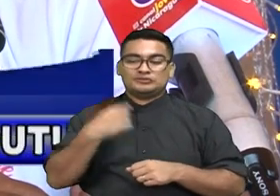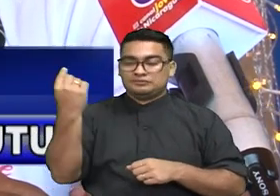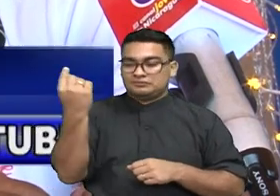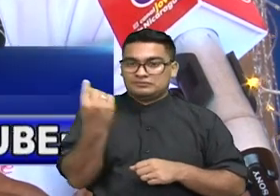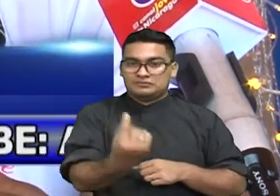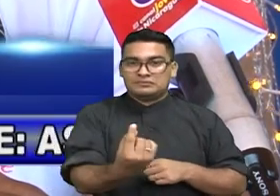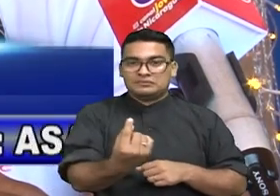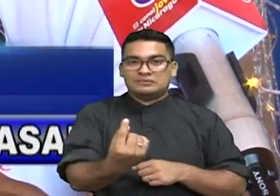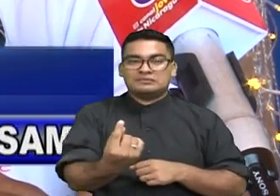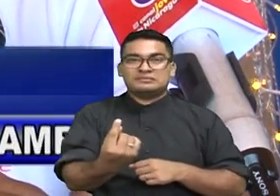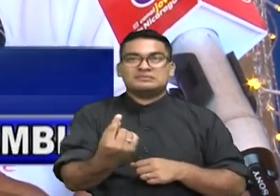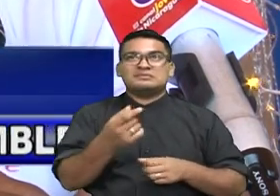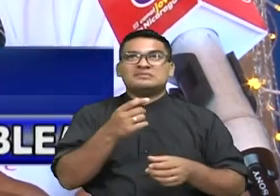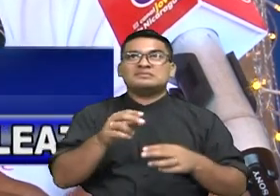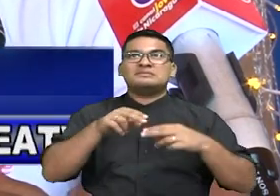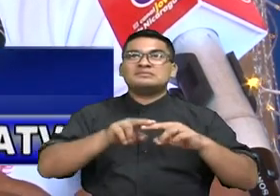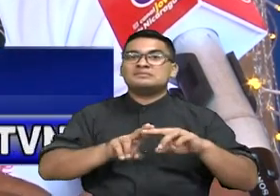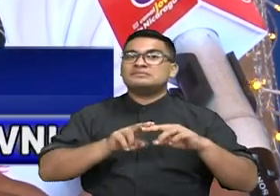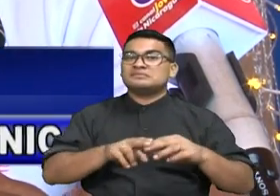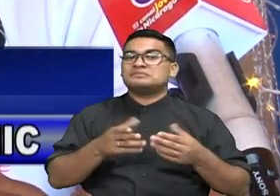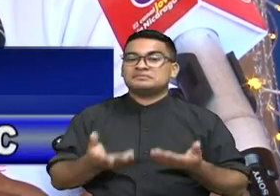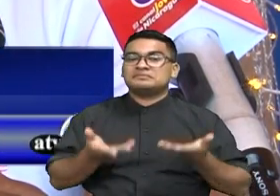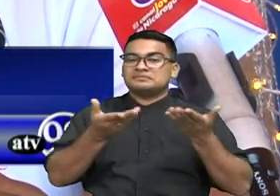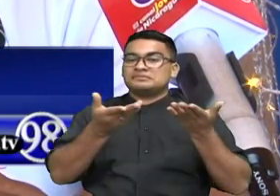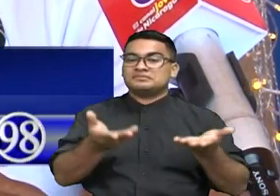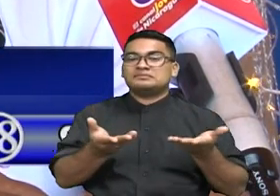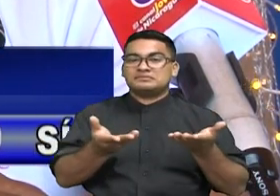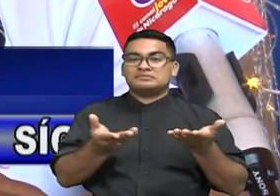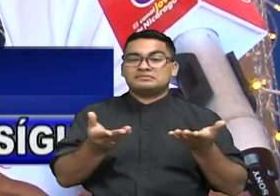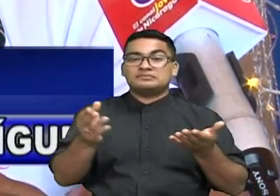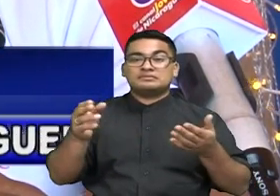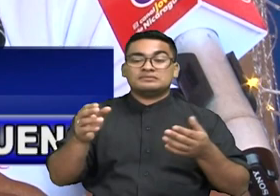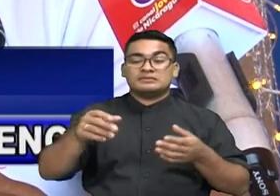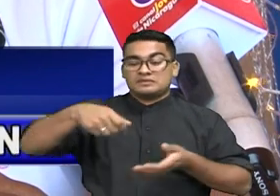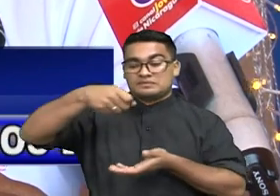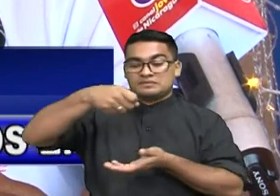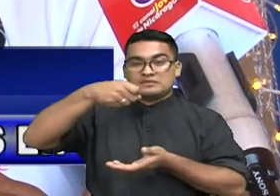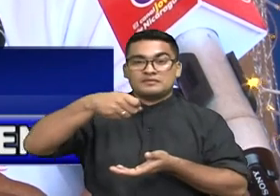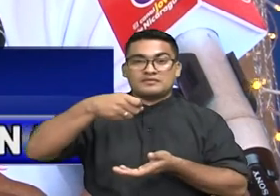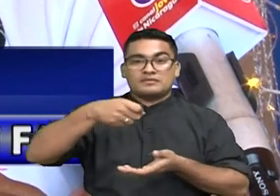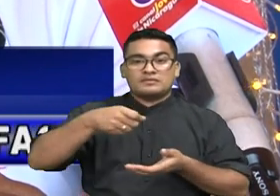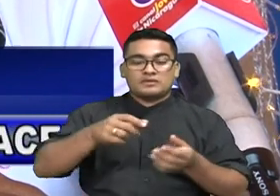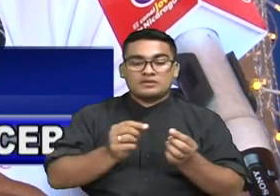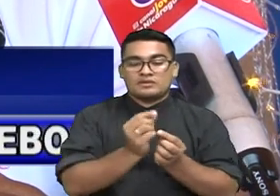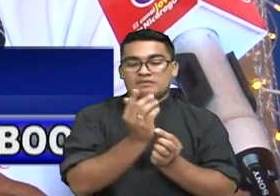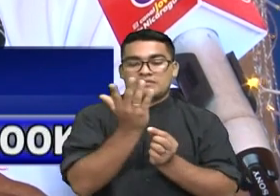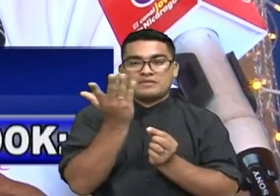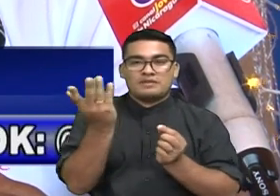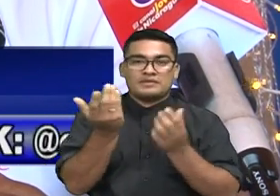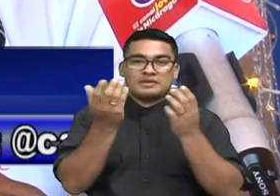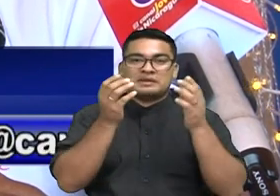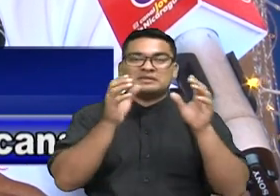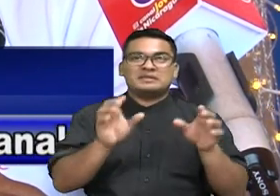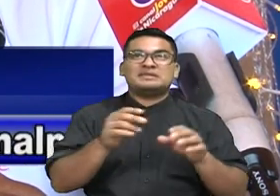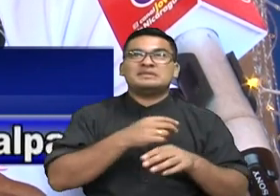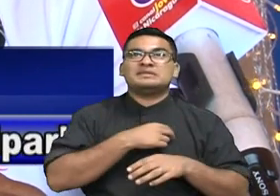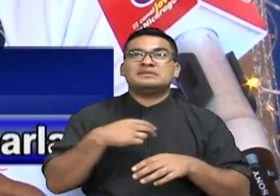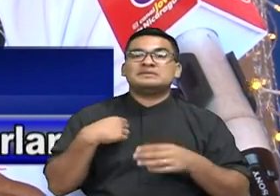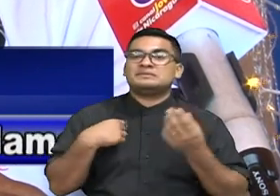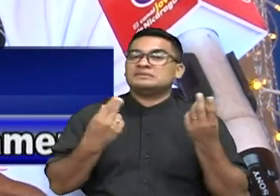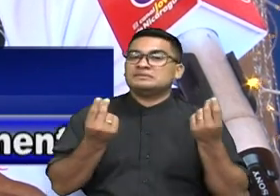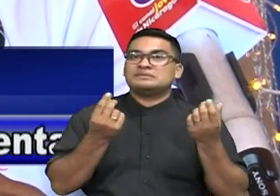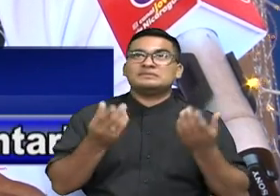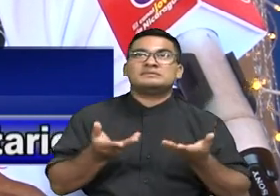invitación de aquí al parque para ofrecerle lo que es la canastita base de palmita que le estamos ofreciendo al